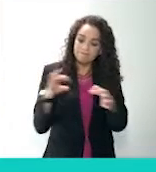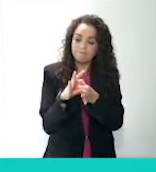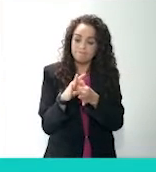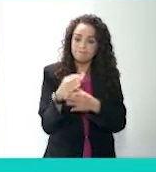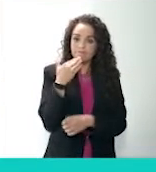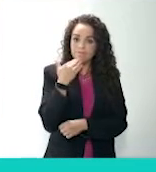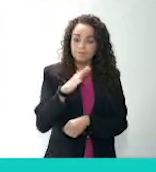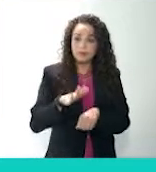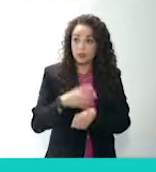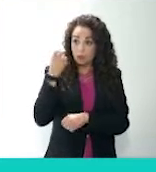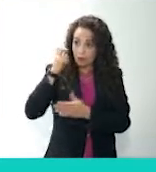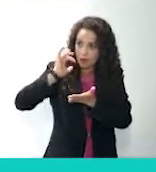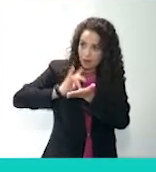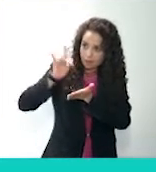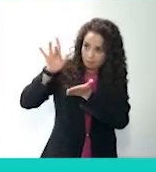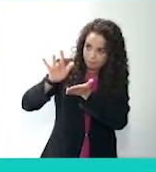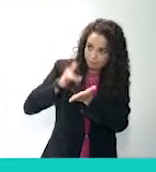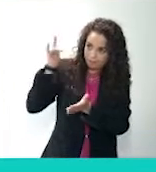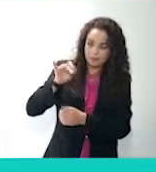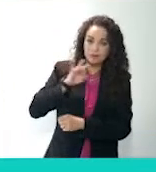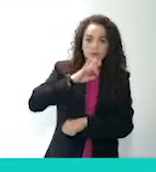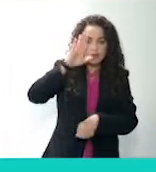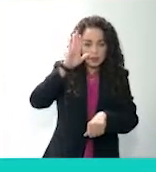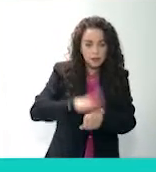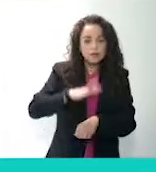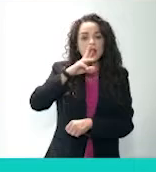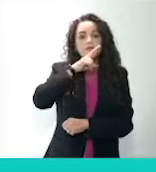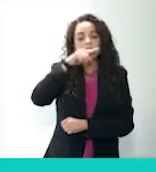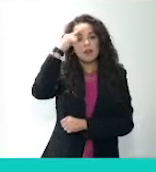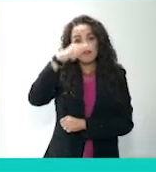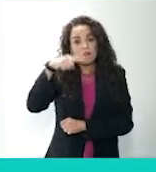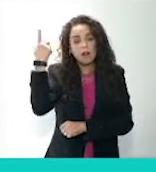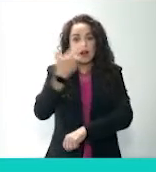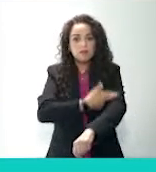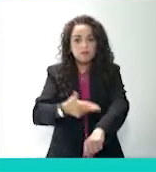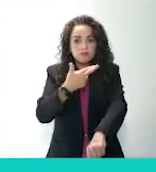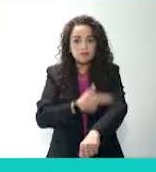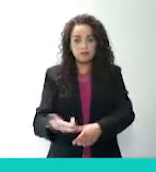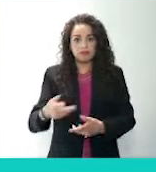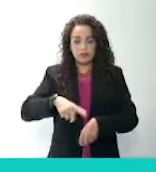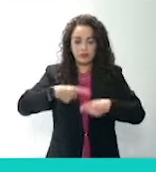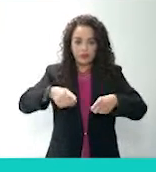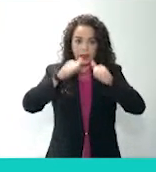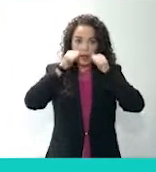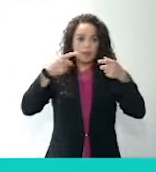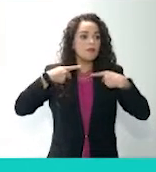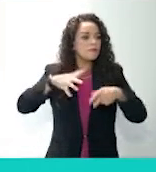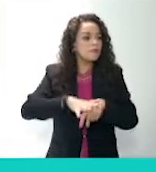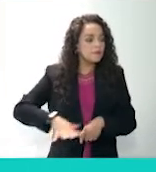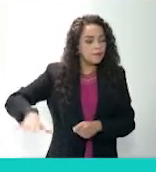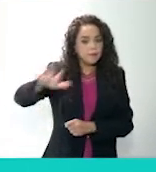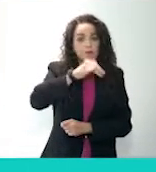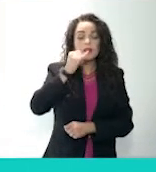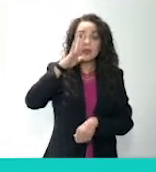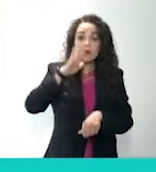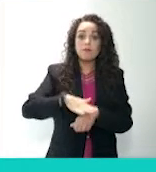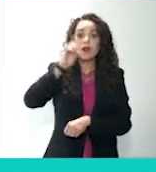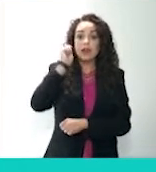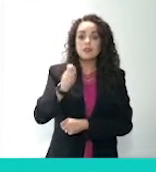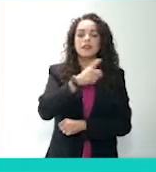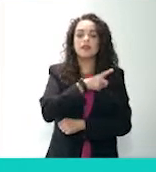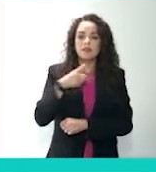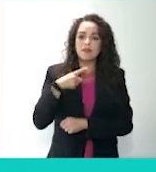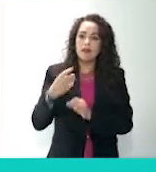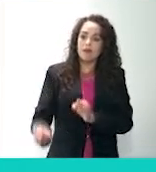través de ellas podremos eficientar los procesos y la gestión pública pero además posibilitar el acercamiento con la